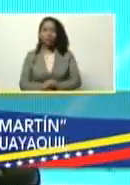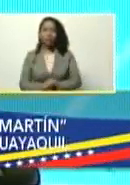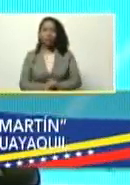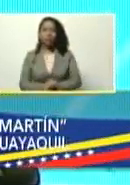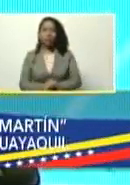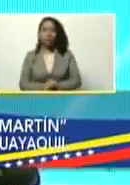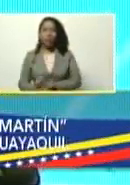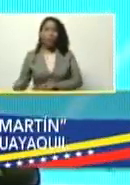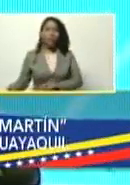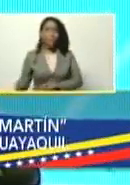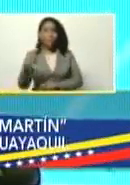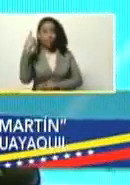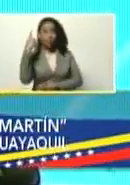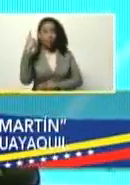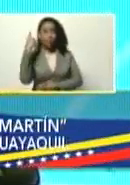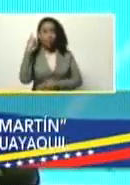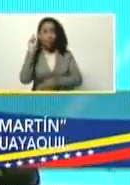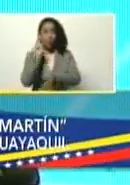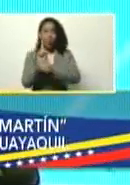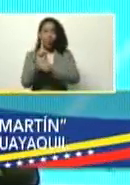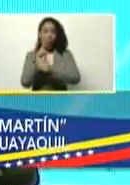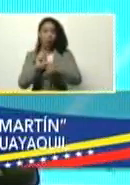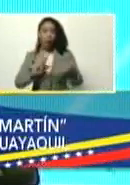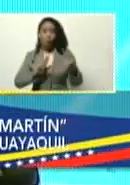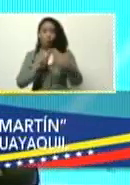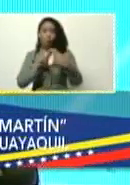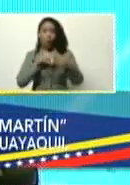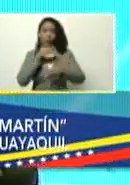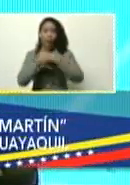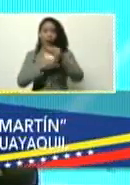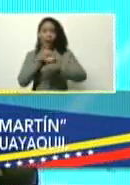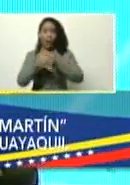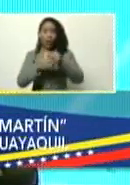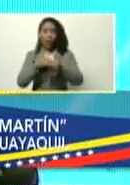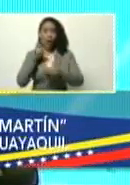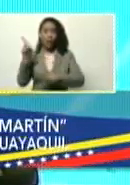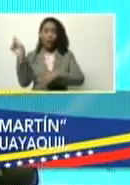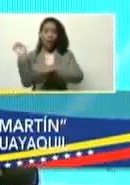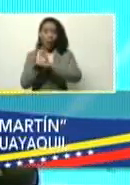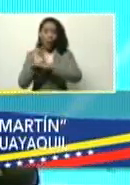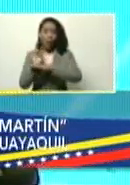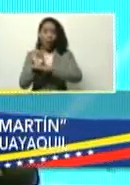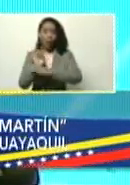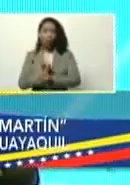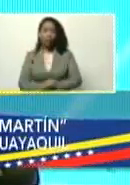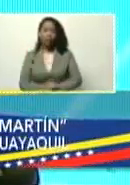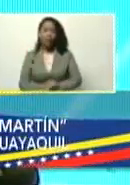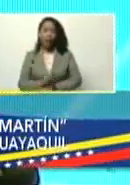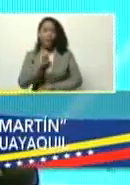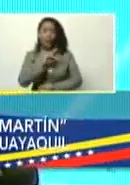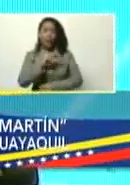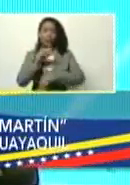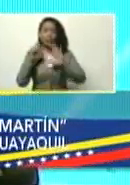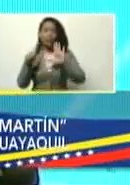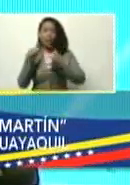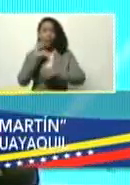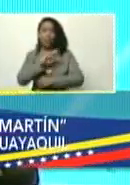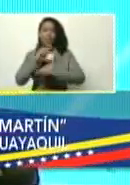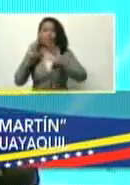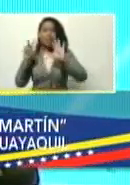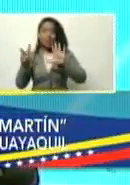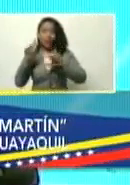El primero y único encuentro realizado en Guayaquil el 27 de julio, el 26 y 27 de